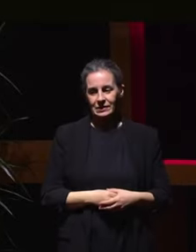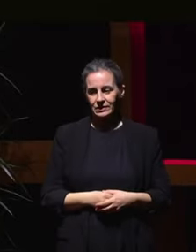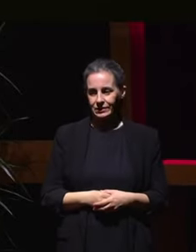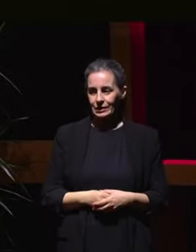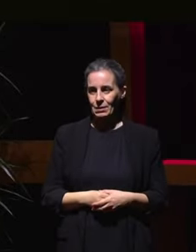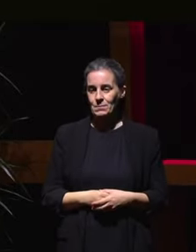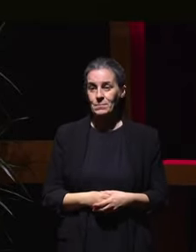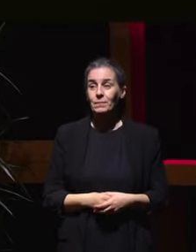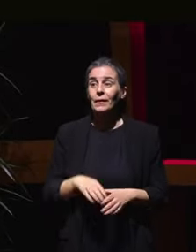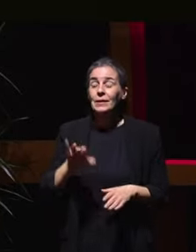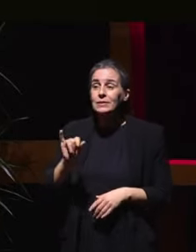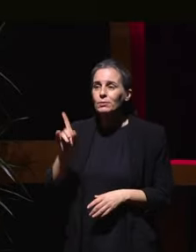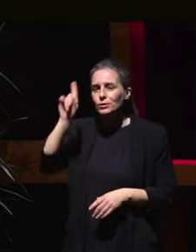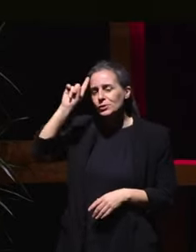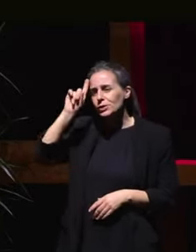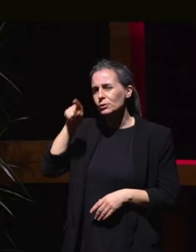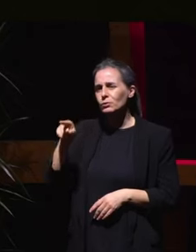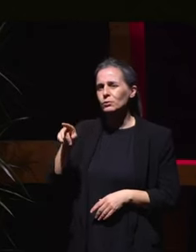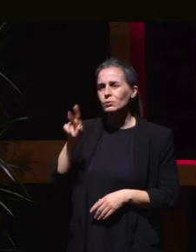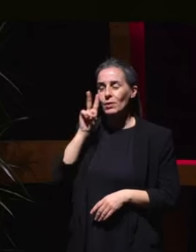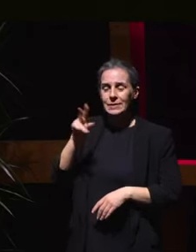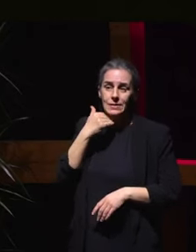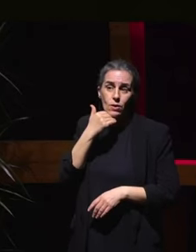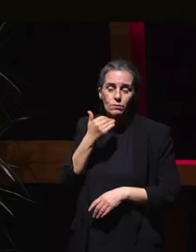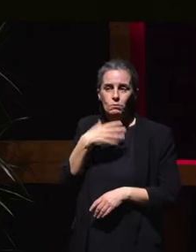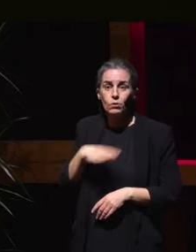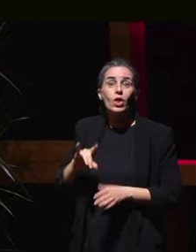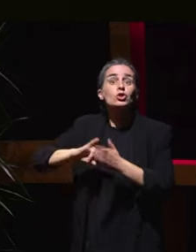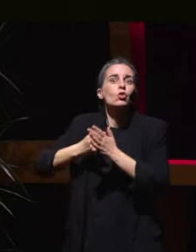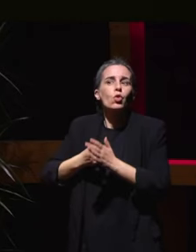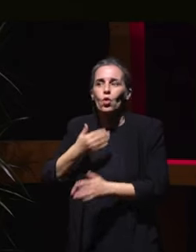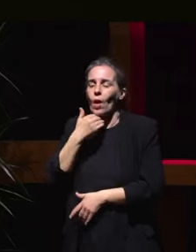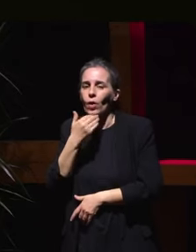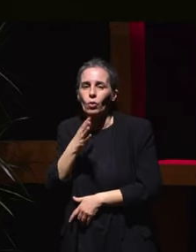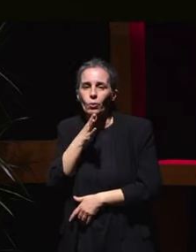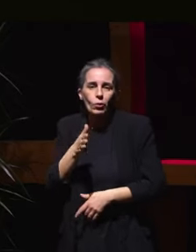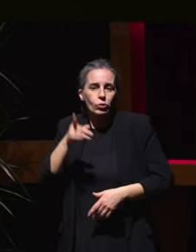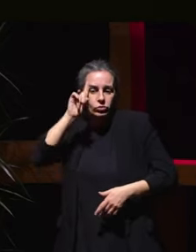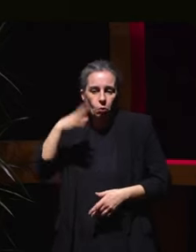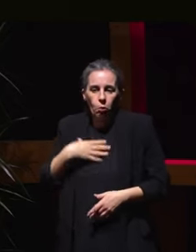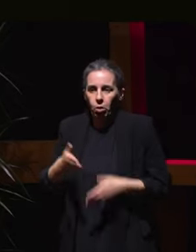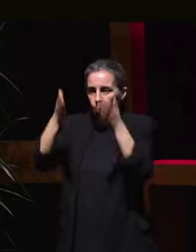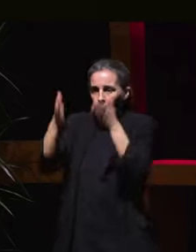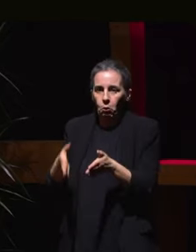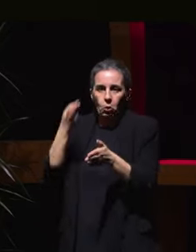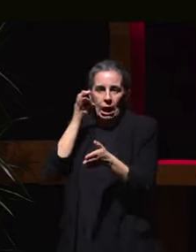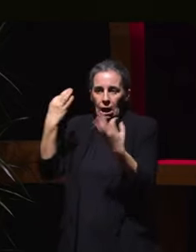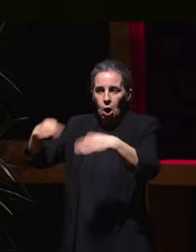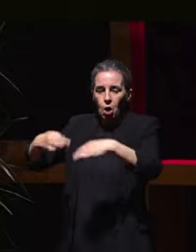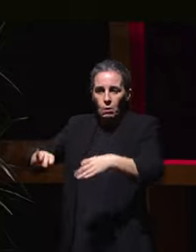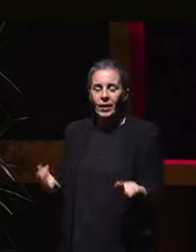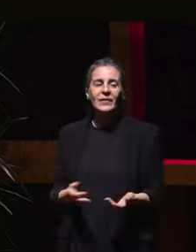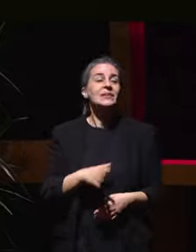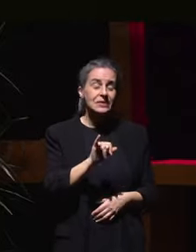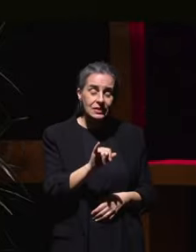Claro, pero no sé si ves algún tipo de solución ahí, pero pensaba, ¿por qué no ponen a personas pues, más de a pie, más normales? Más a pie, más normales, y que